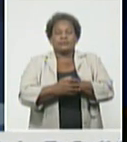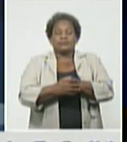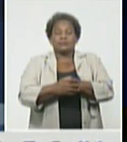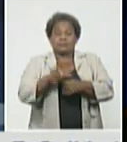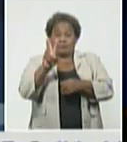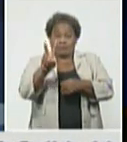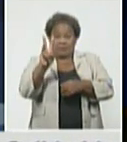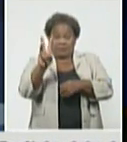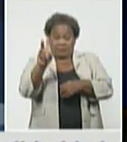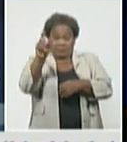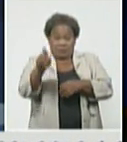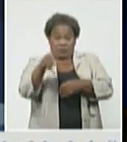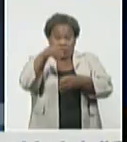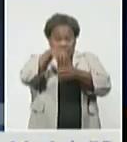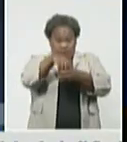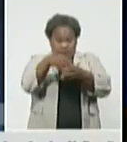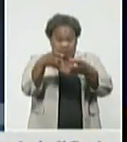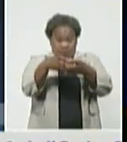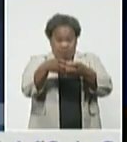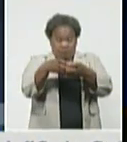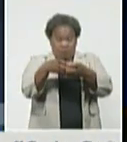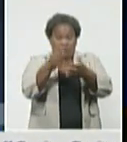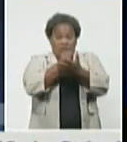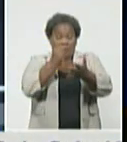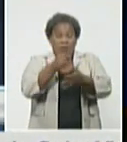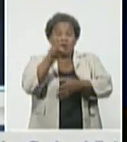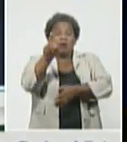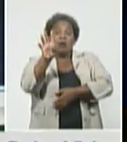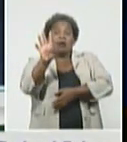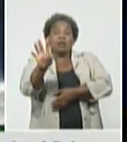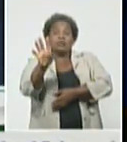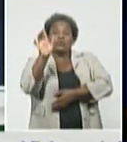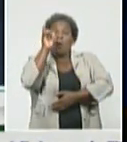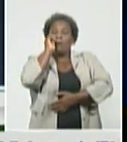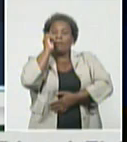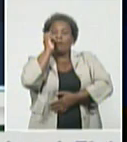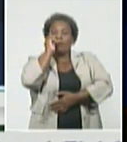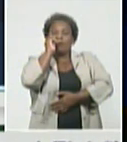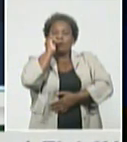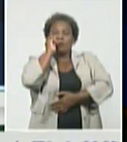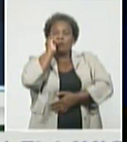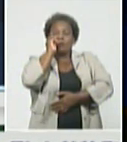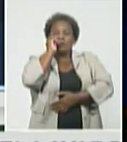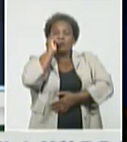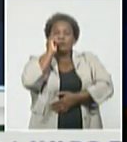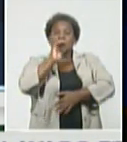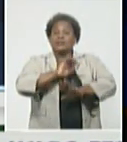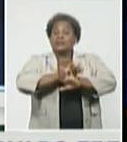23 casos confirmados, 14 del sexo masculino, y ya el